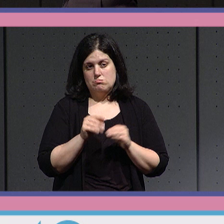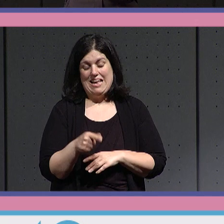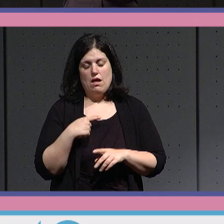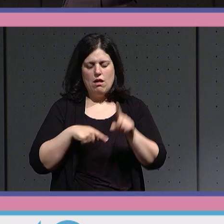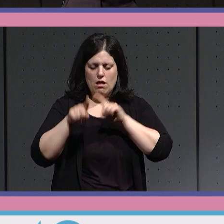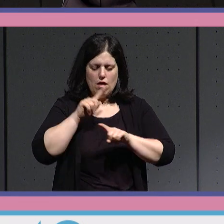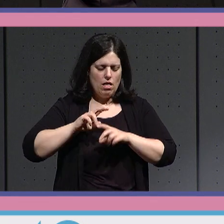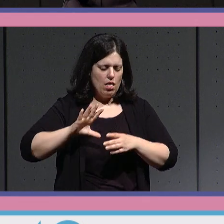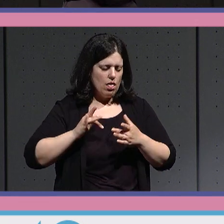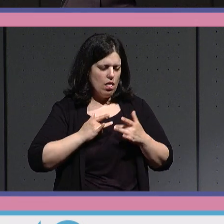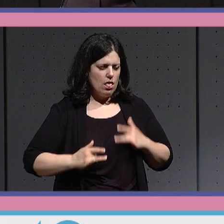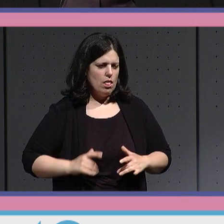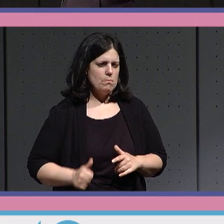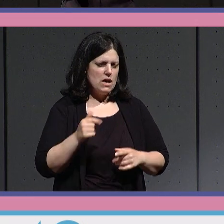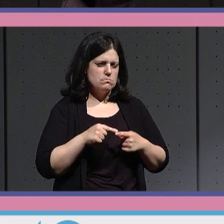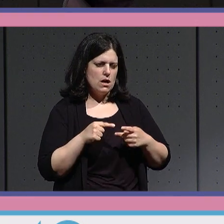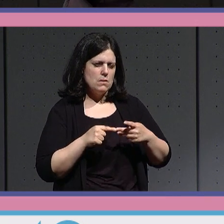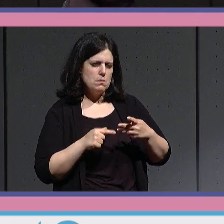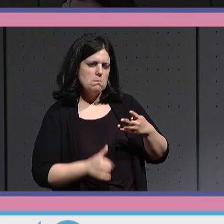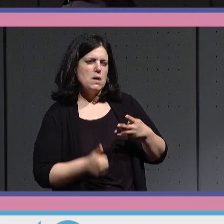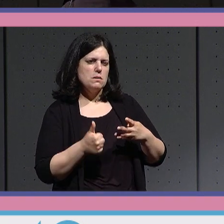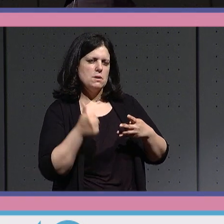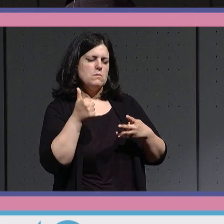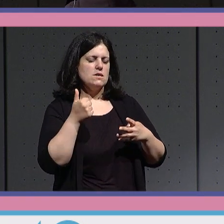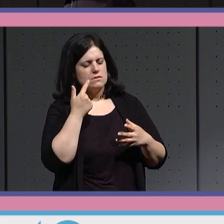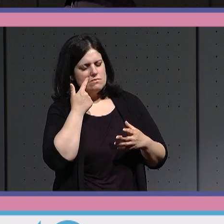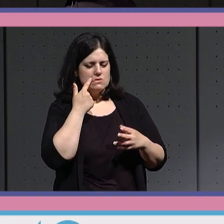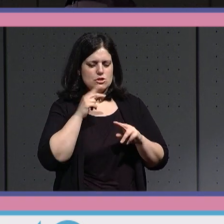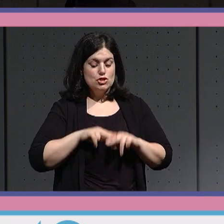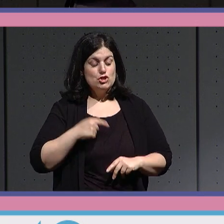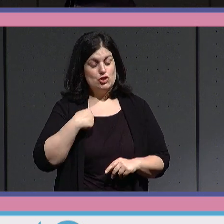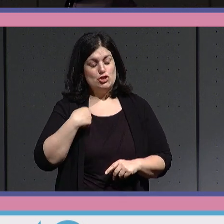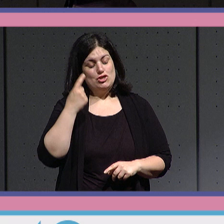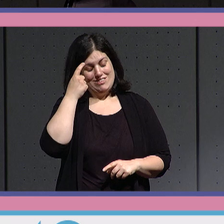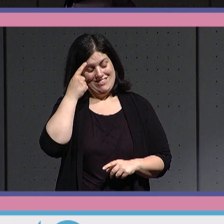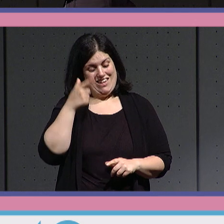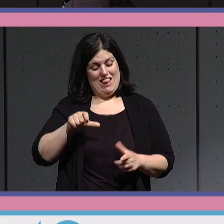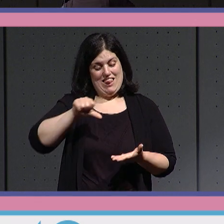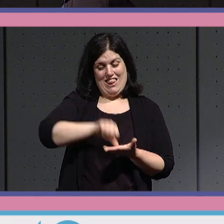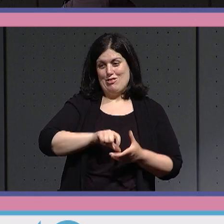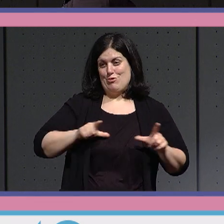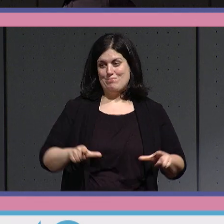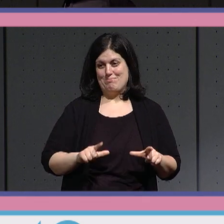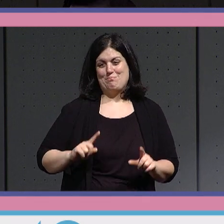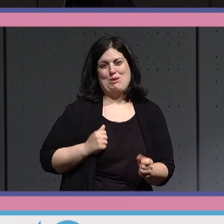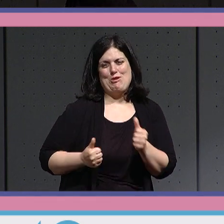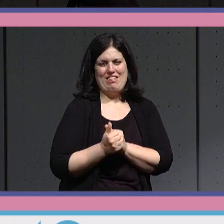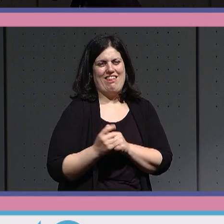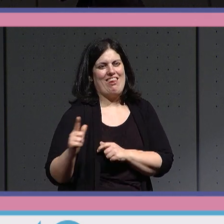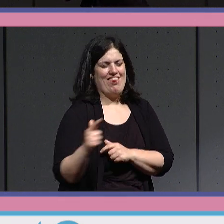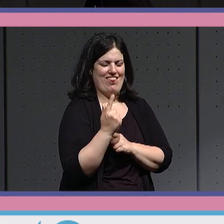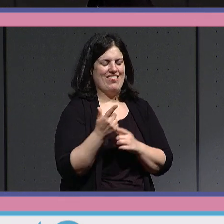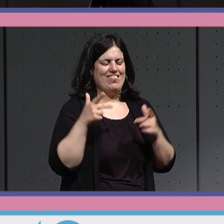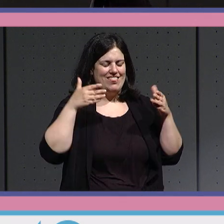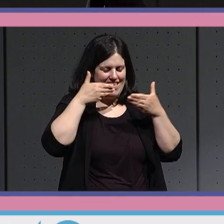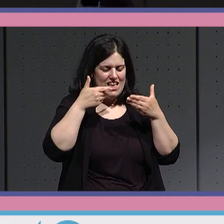muy, muy frecuentes también. Probablemente mi sesgo tiene que ver con que vengo de un sitio donde a eso es a lo que atendemos prioritariamente, pero es que en este